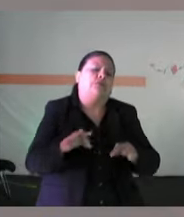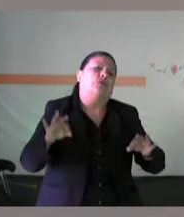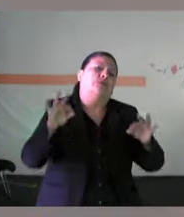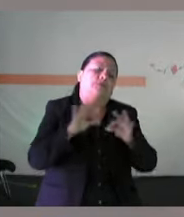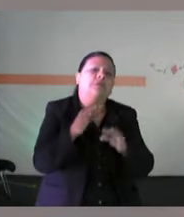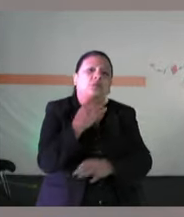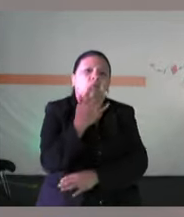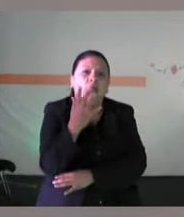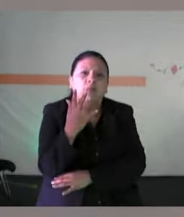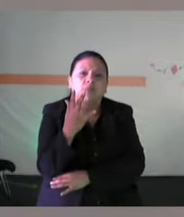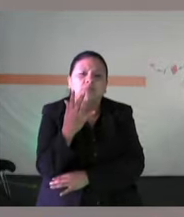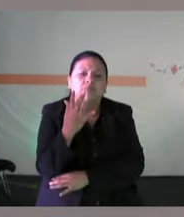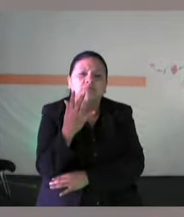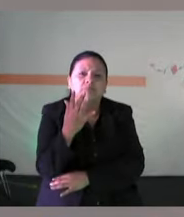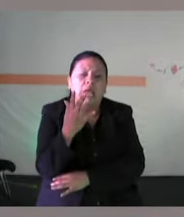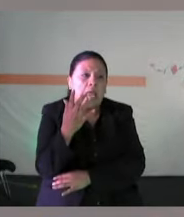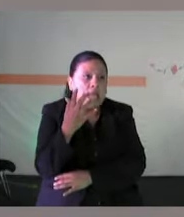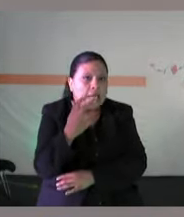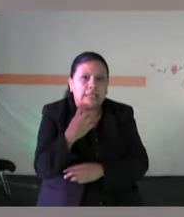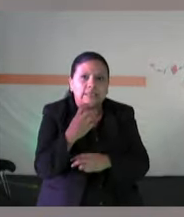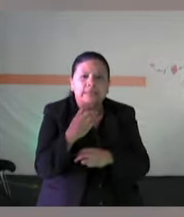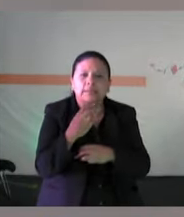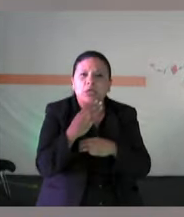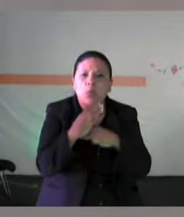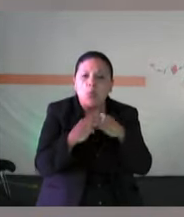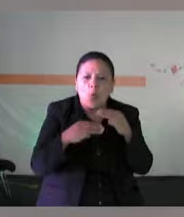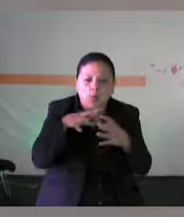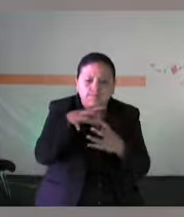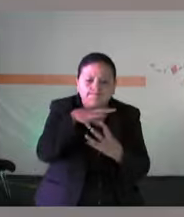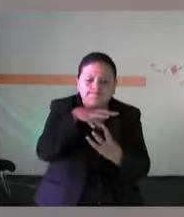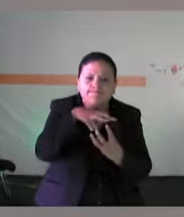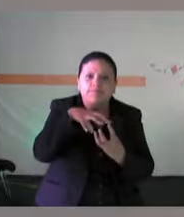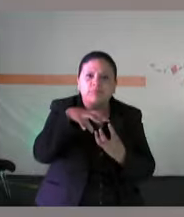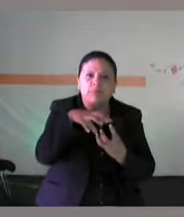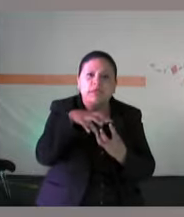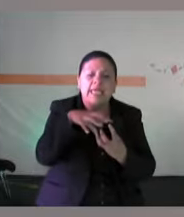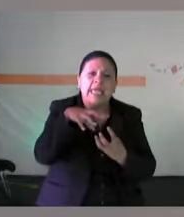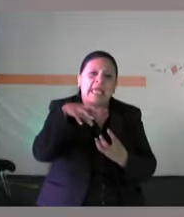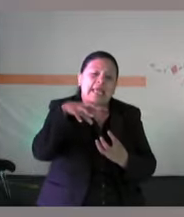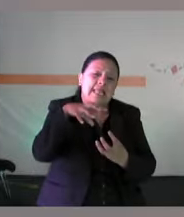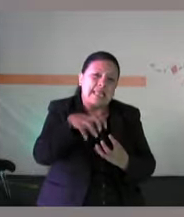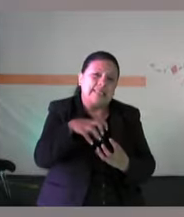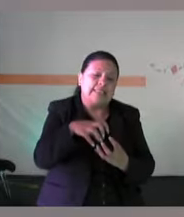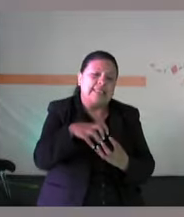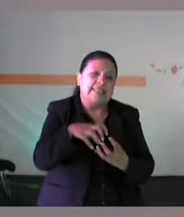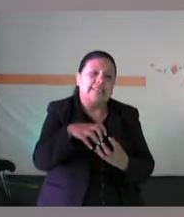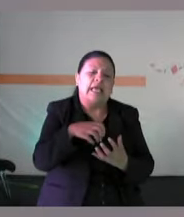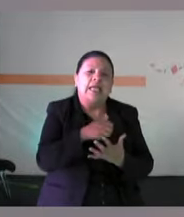En este mundo, sobre todo. En esta ciudad tan contaminada.